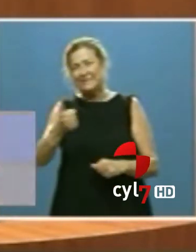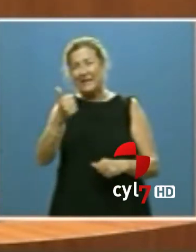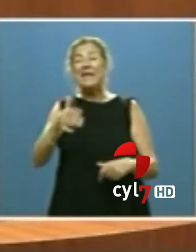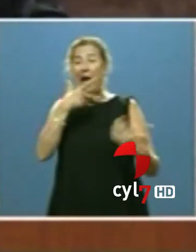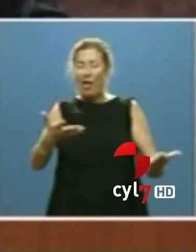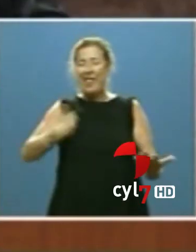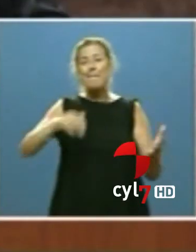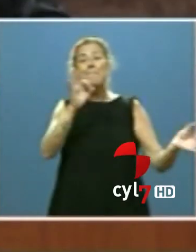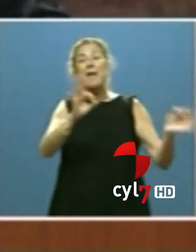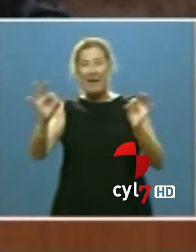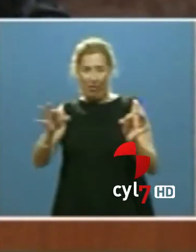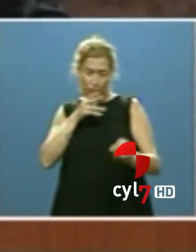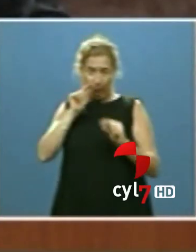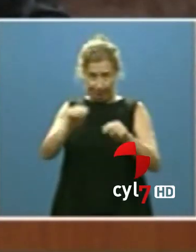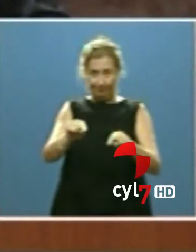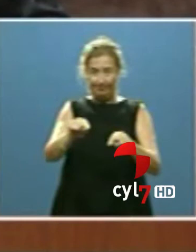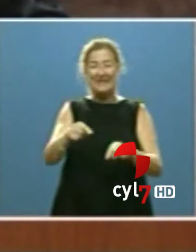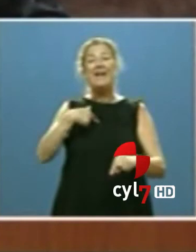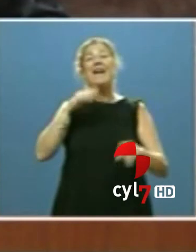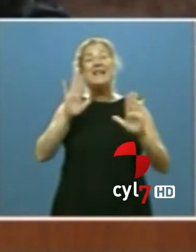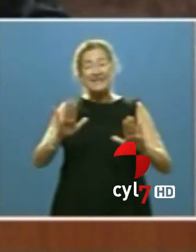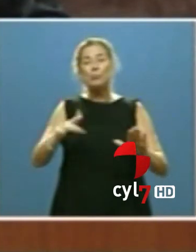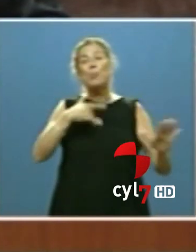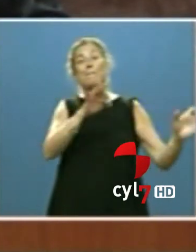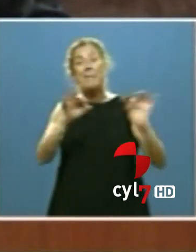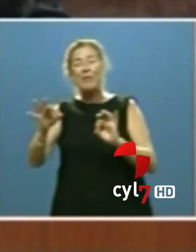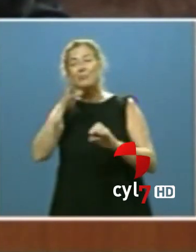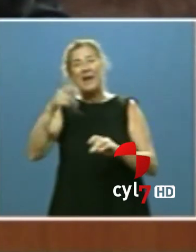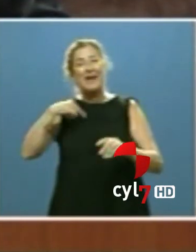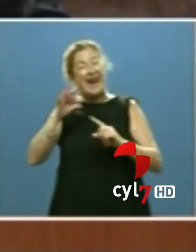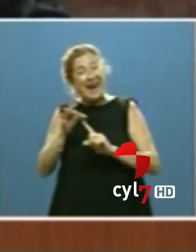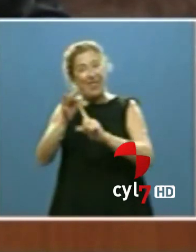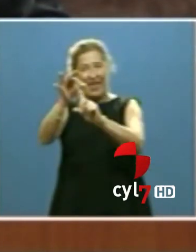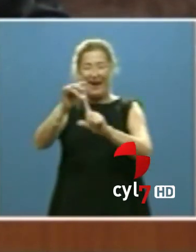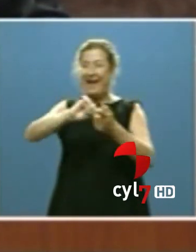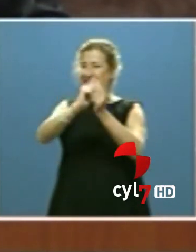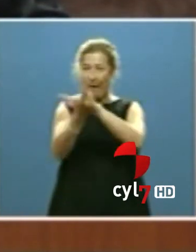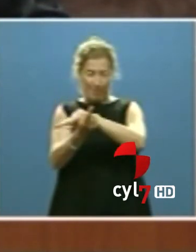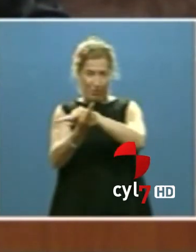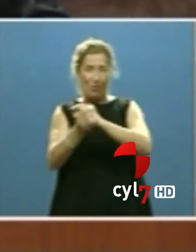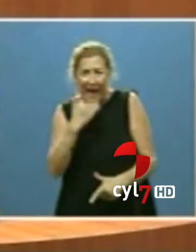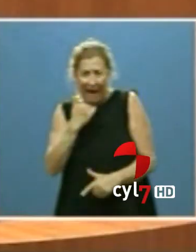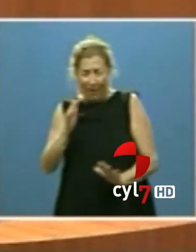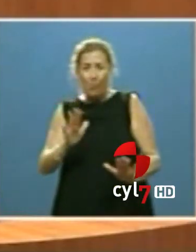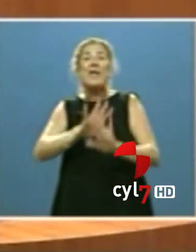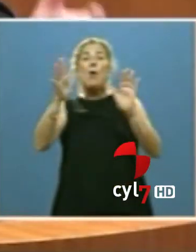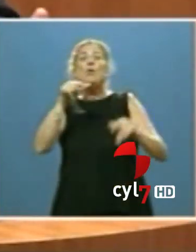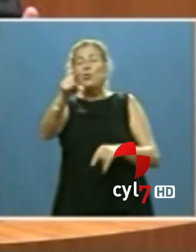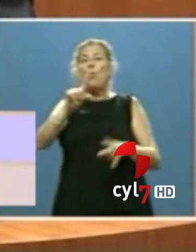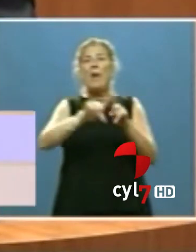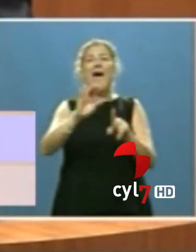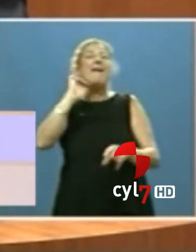preparados para ello estamos preparados para liderar ese cambio y ese cambio a mejor cuando usted